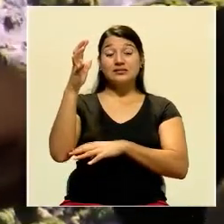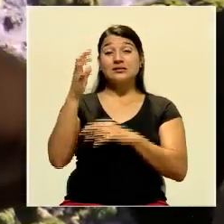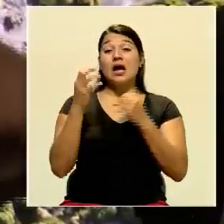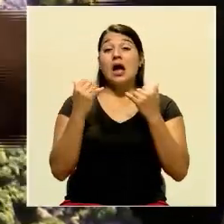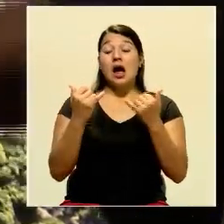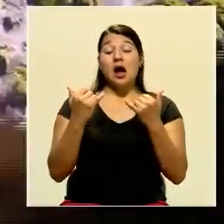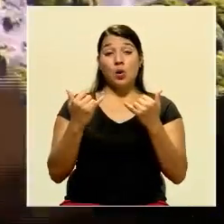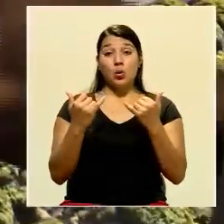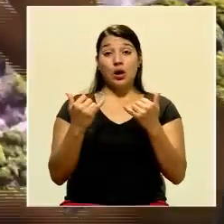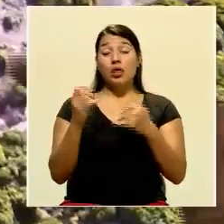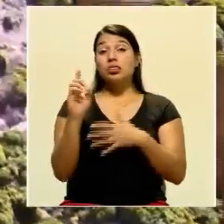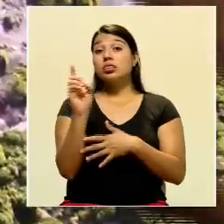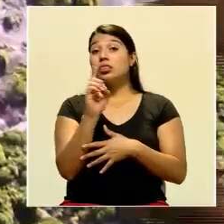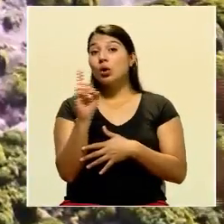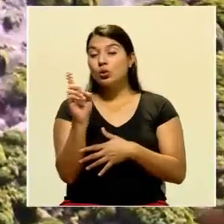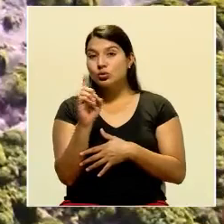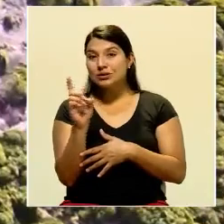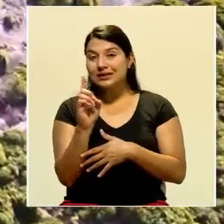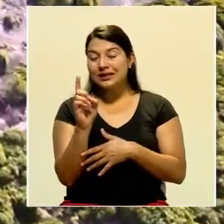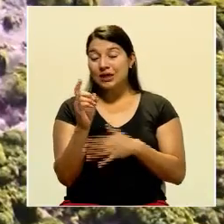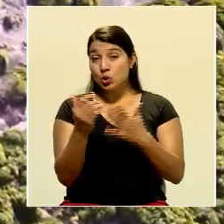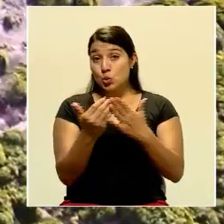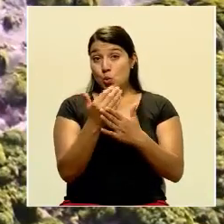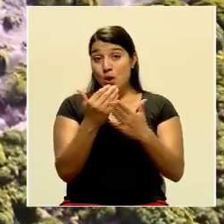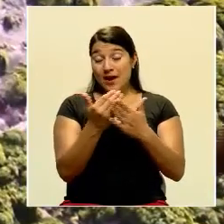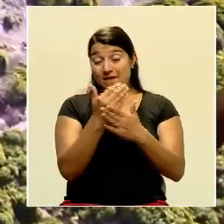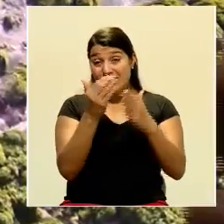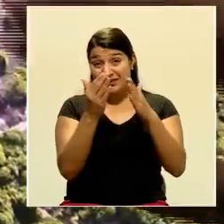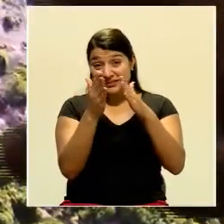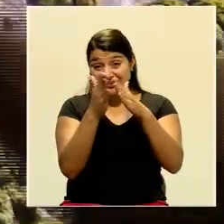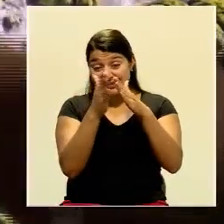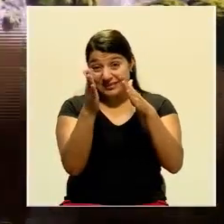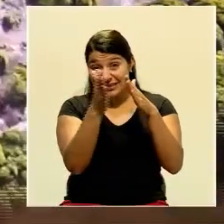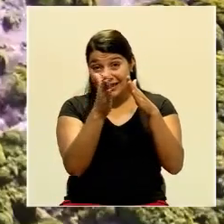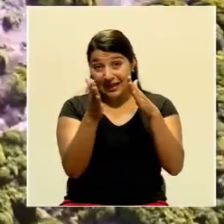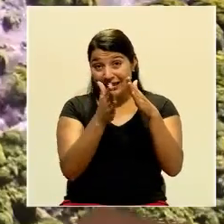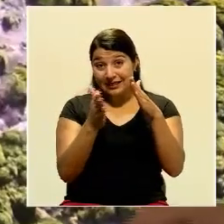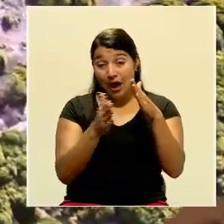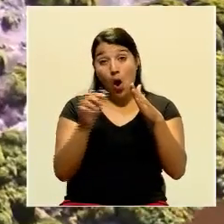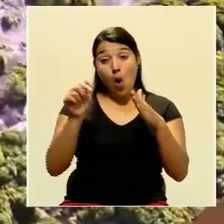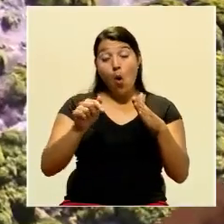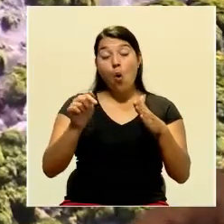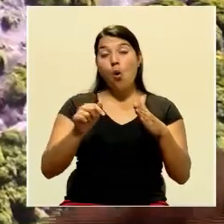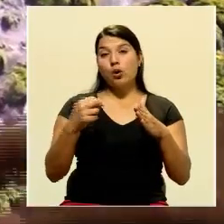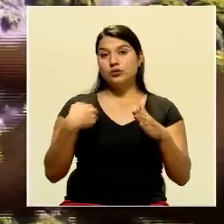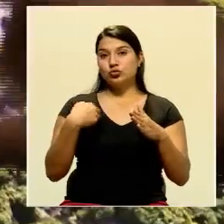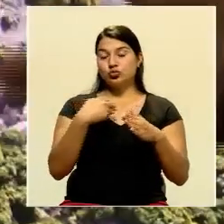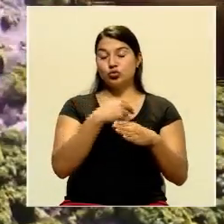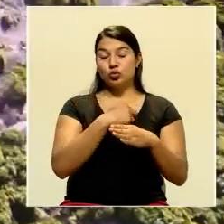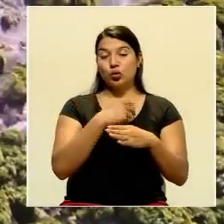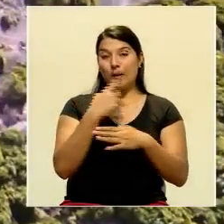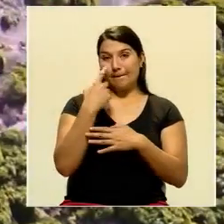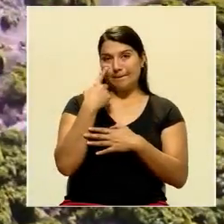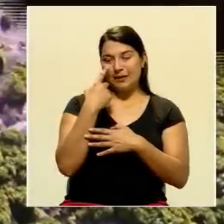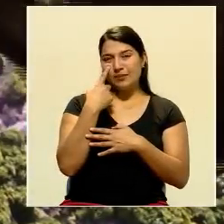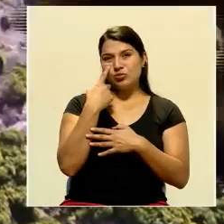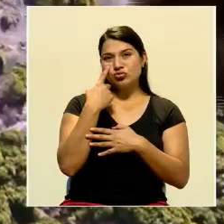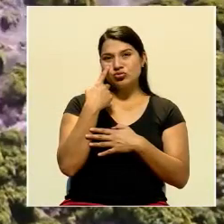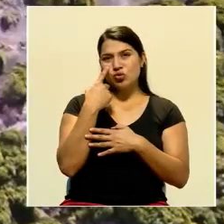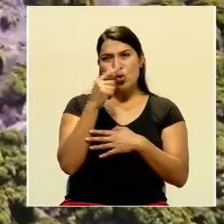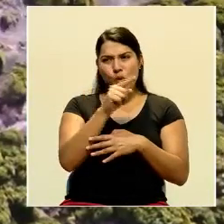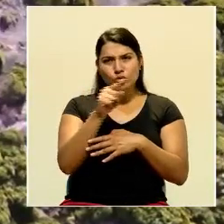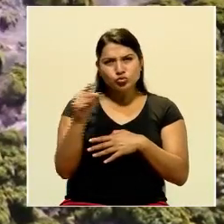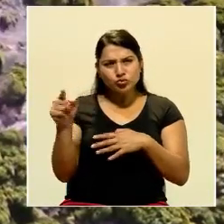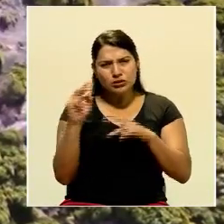ahora exactamente dónde es que están las grietas que ustedes están detectando, que hoy incluso lo veíamos en la información que preparamos, las